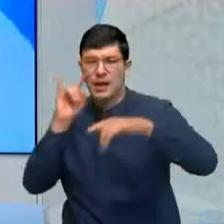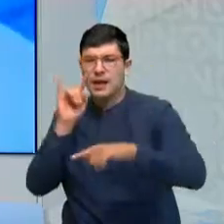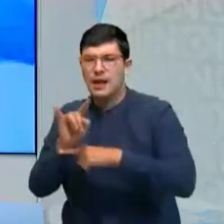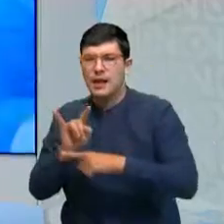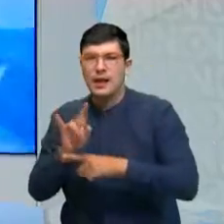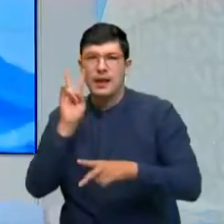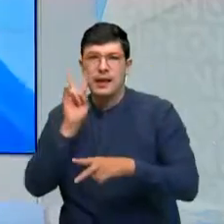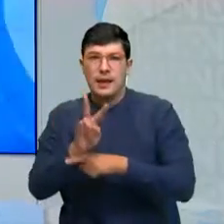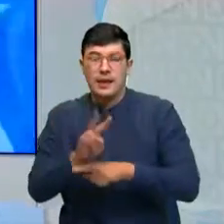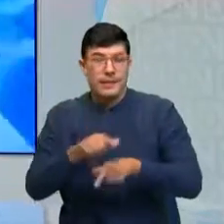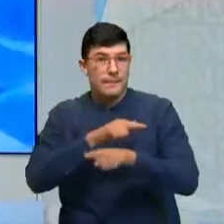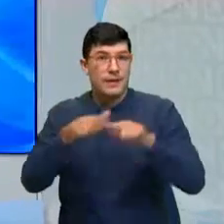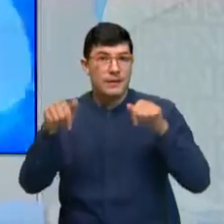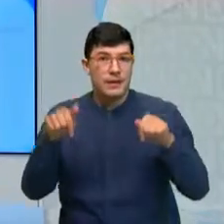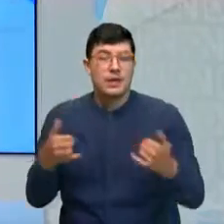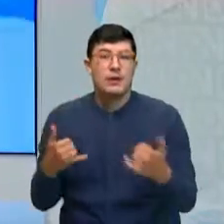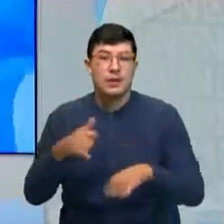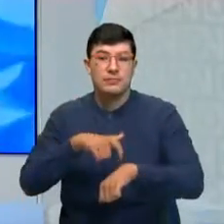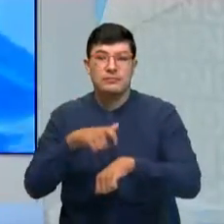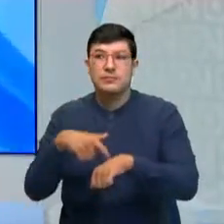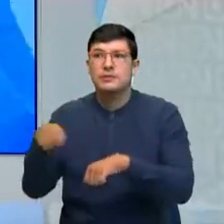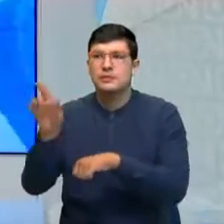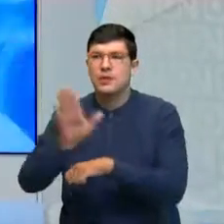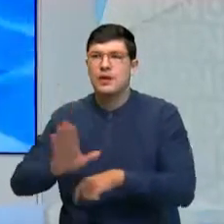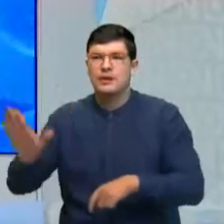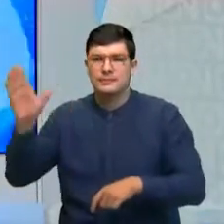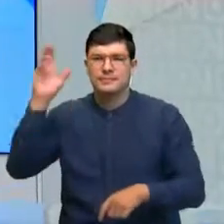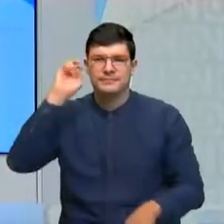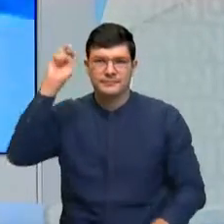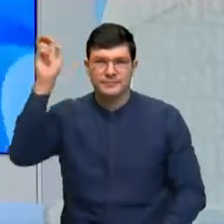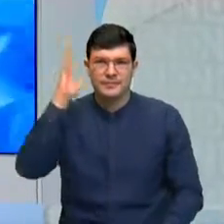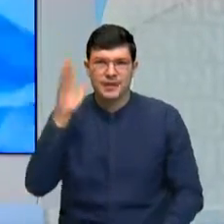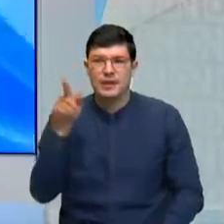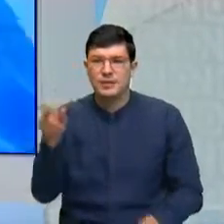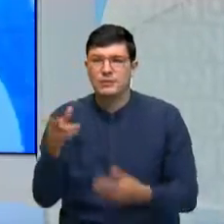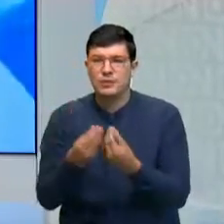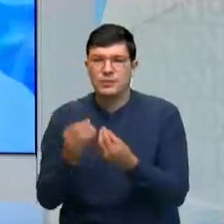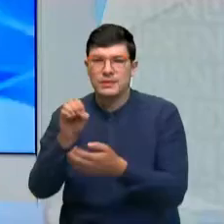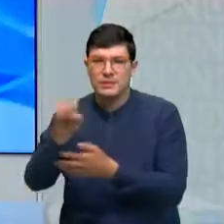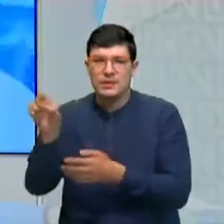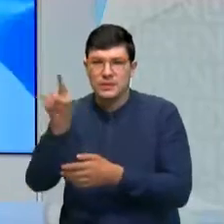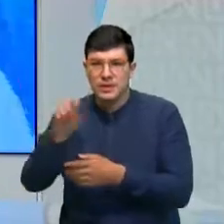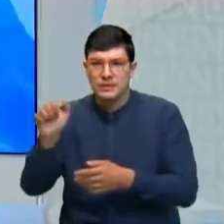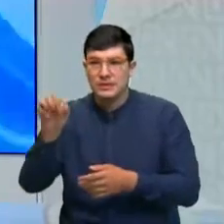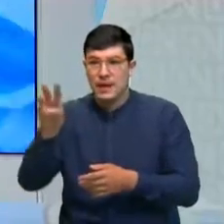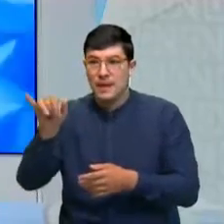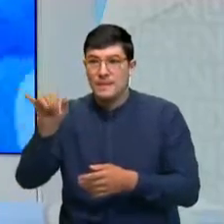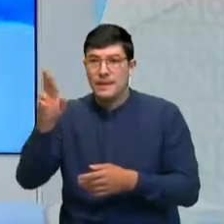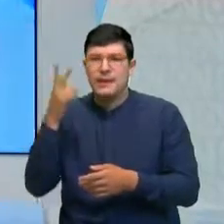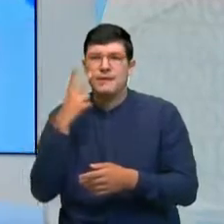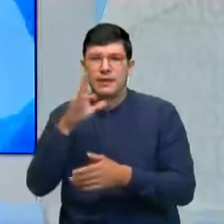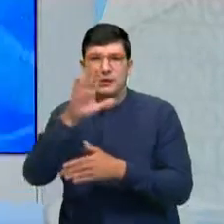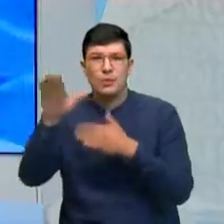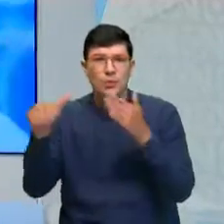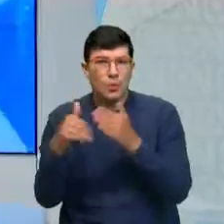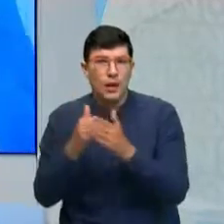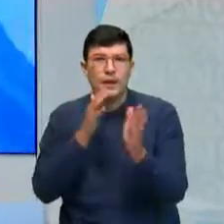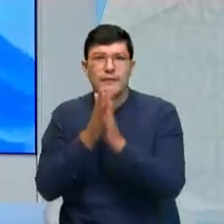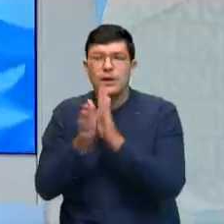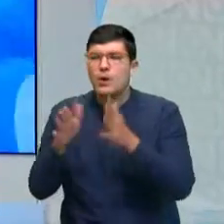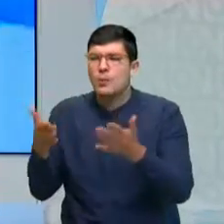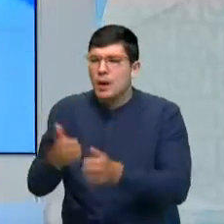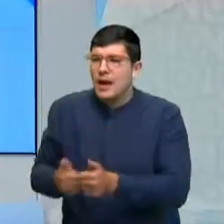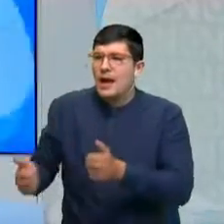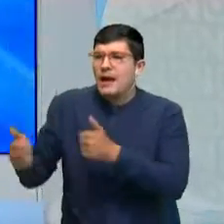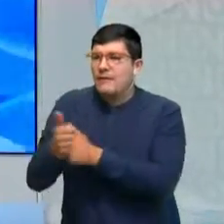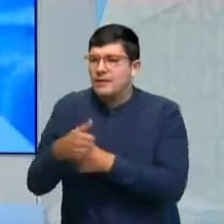pero vamos a esta hora a zona de frontera donde se encuentran nuestros compañeros a mí el castillo quien tiene todos los detalles de cómo avanza ese despliegue y